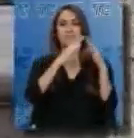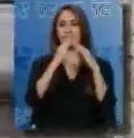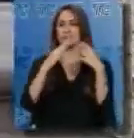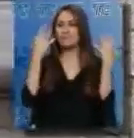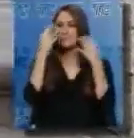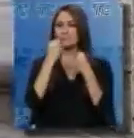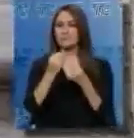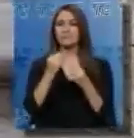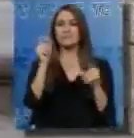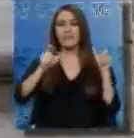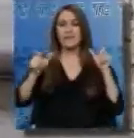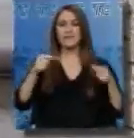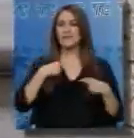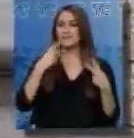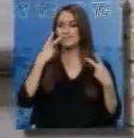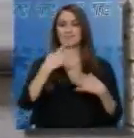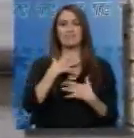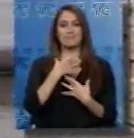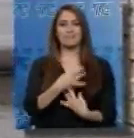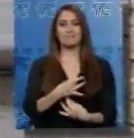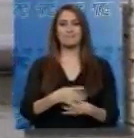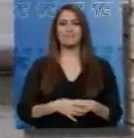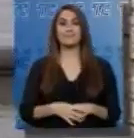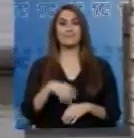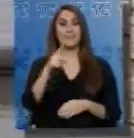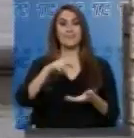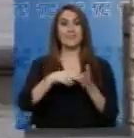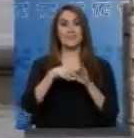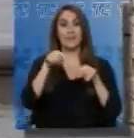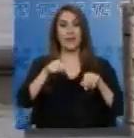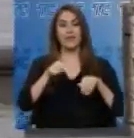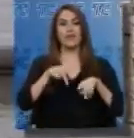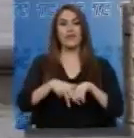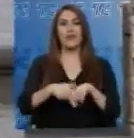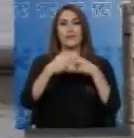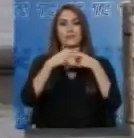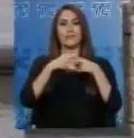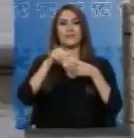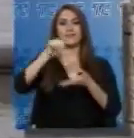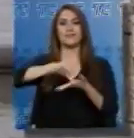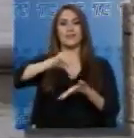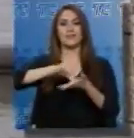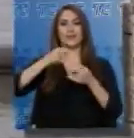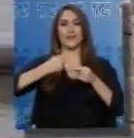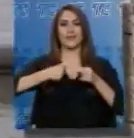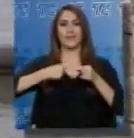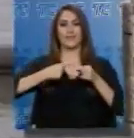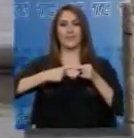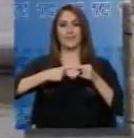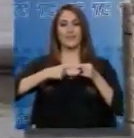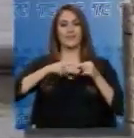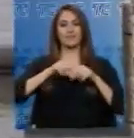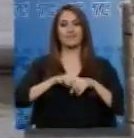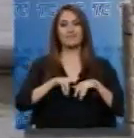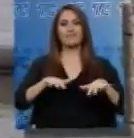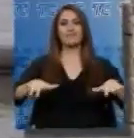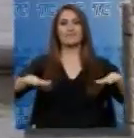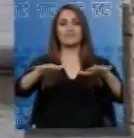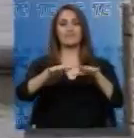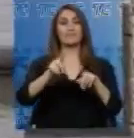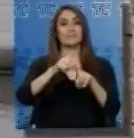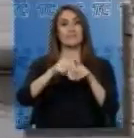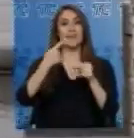realmente da gusto. San Blas es la puerta de ingreso al centro histórico desde el norte de Quito. Pero así como tenemos el Quito